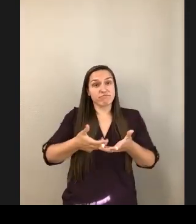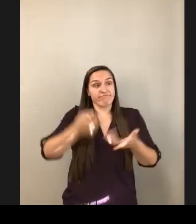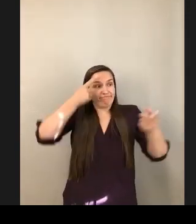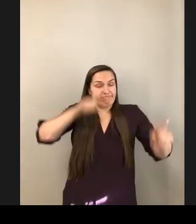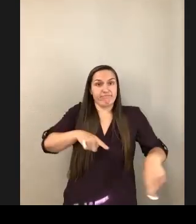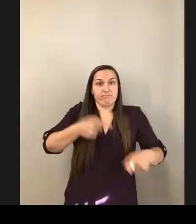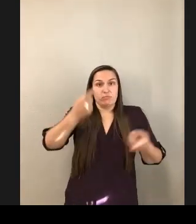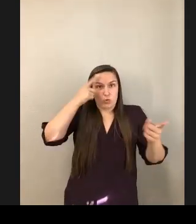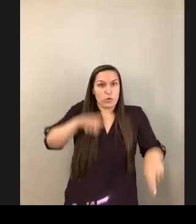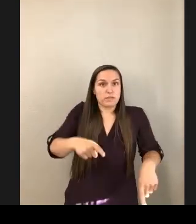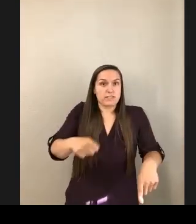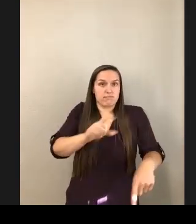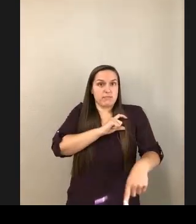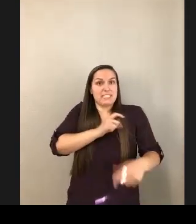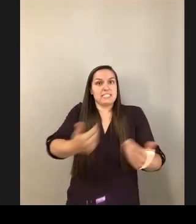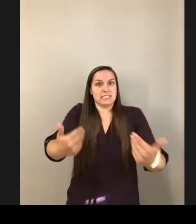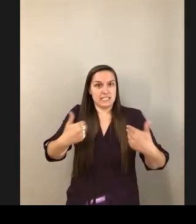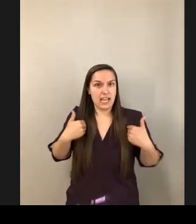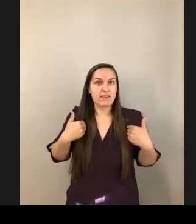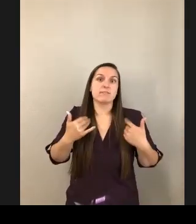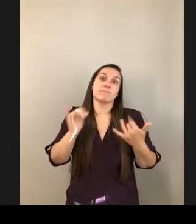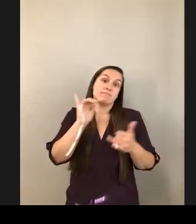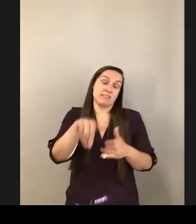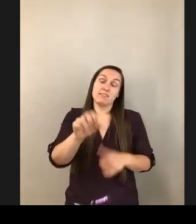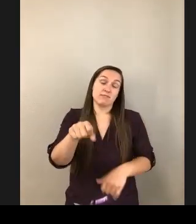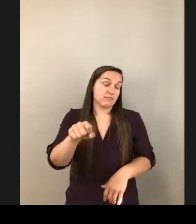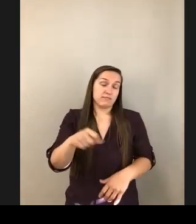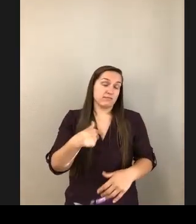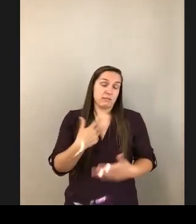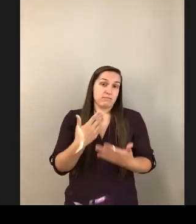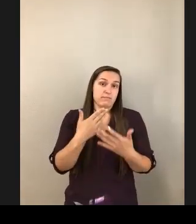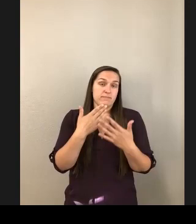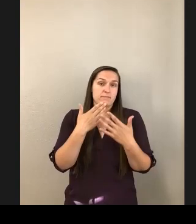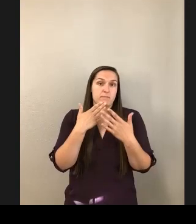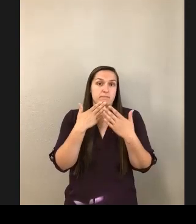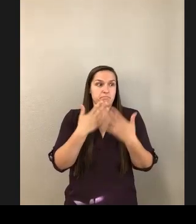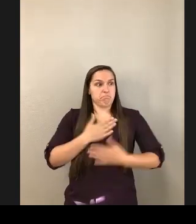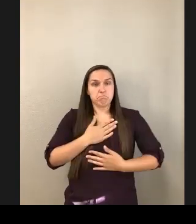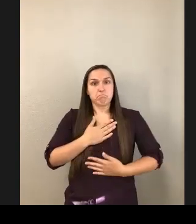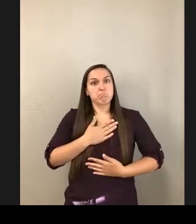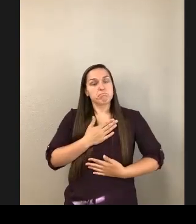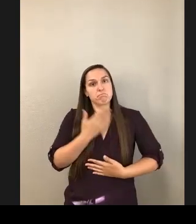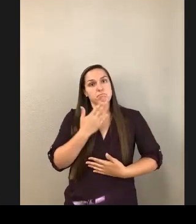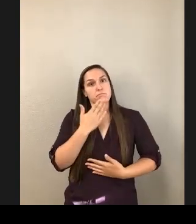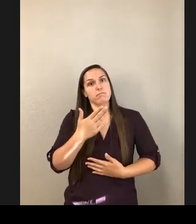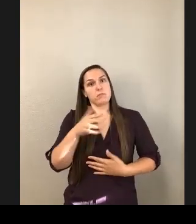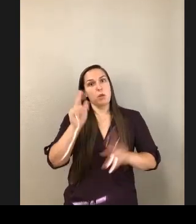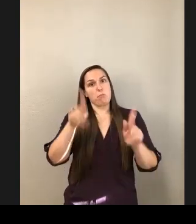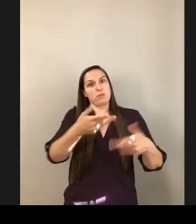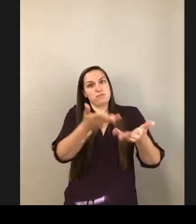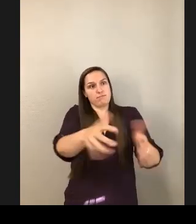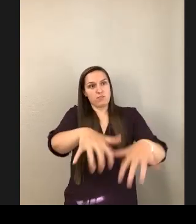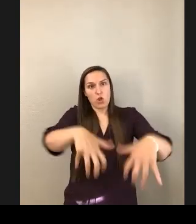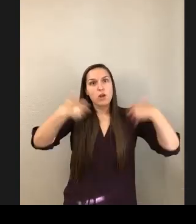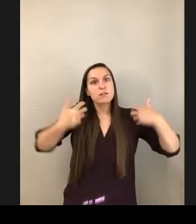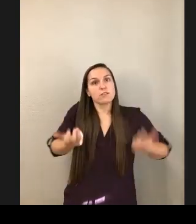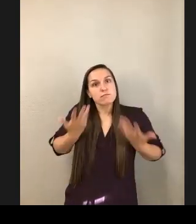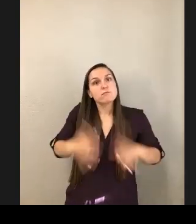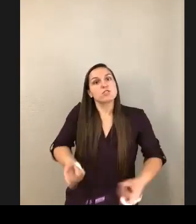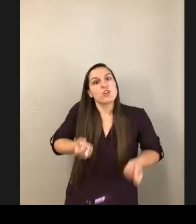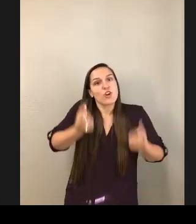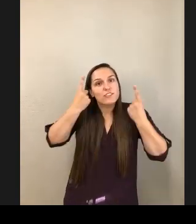El asunto con el sindicato que tienen los oficiales, estoy muy complacida que alguien